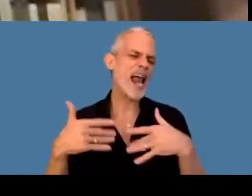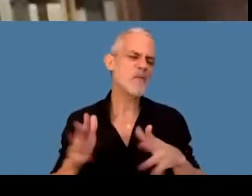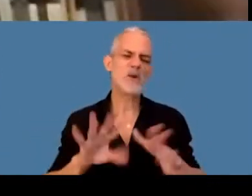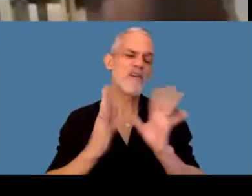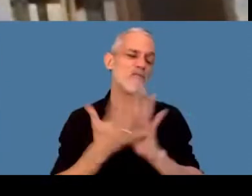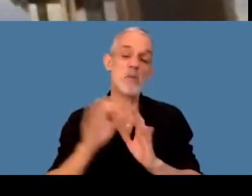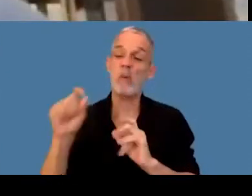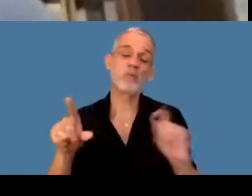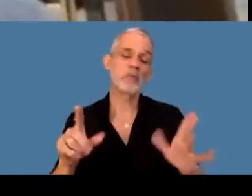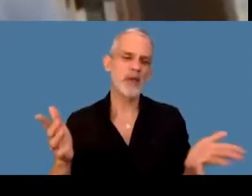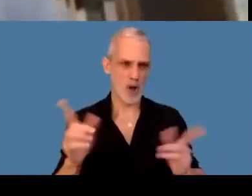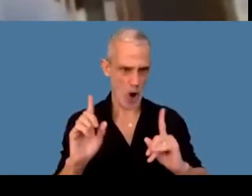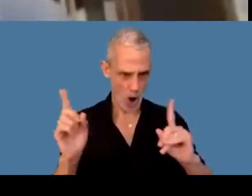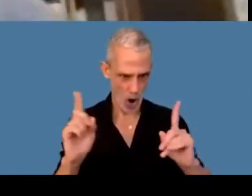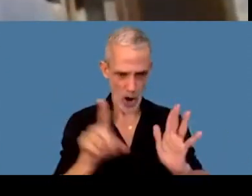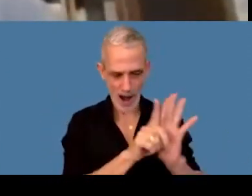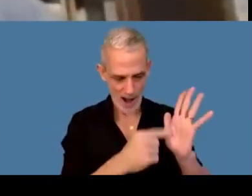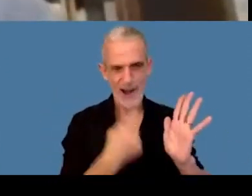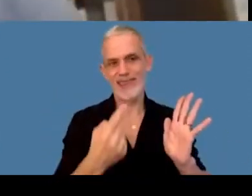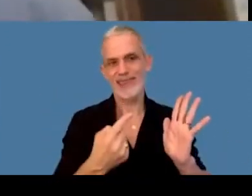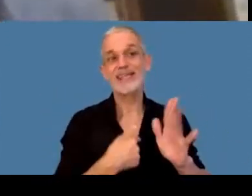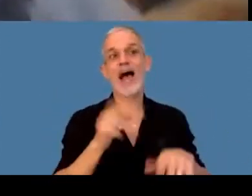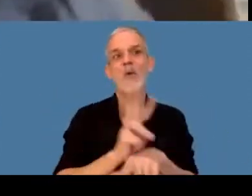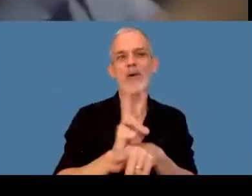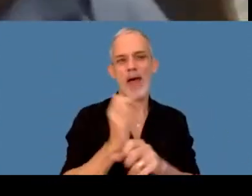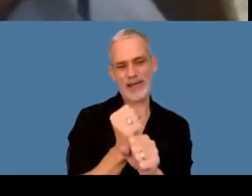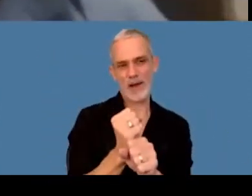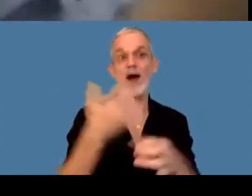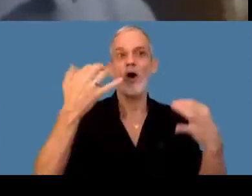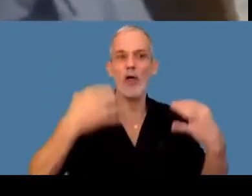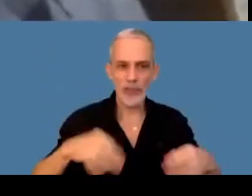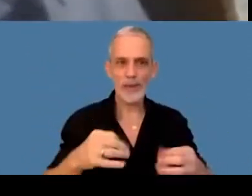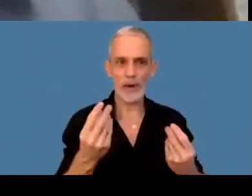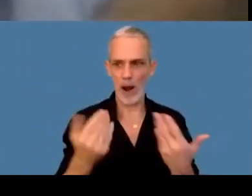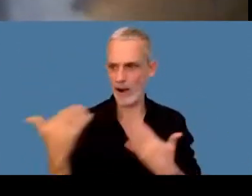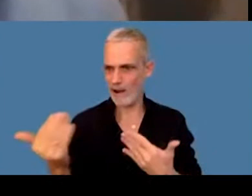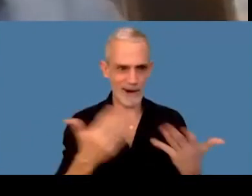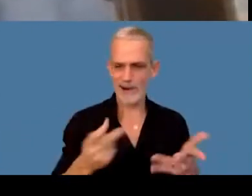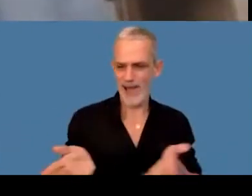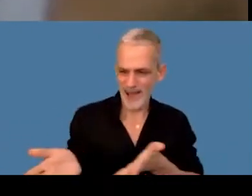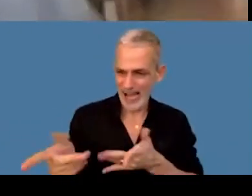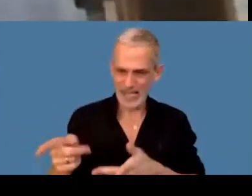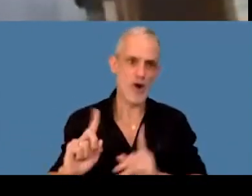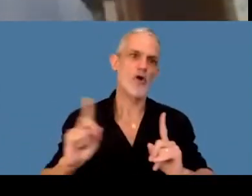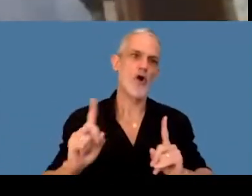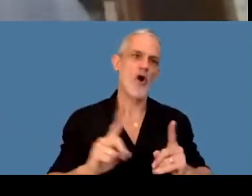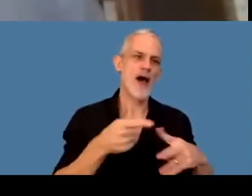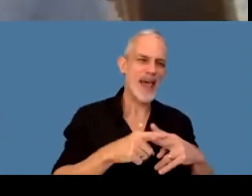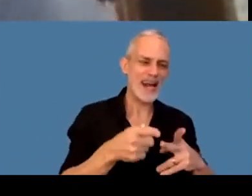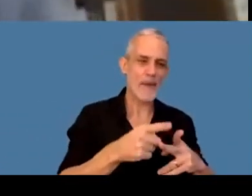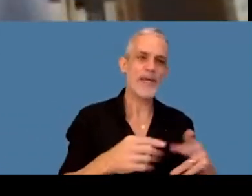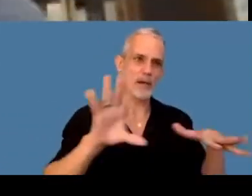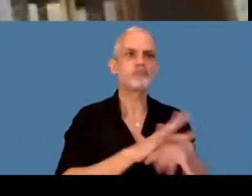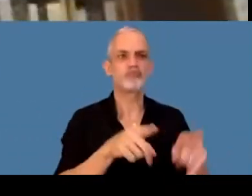organización sindical. No, no, si yo tengo que proteger el trabajo, también tengo que impulsar las herramientas que se consideran más idóneas.